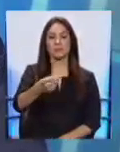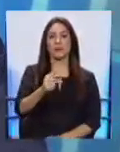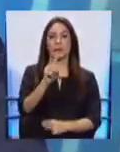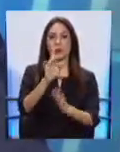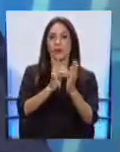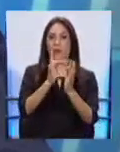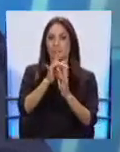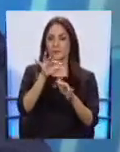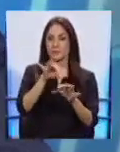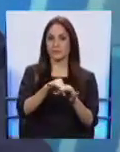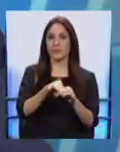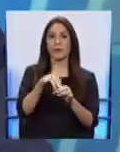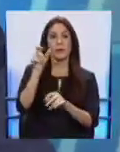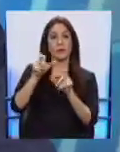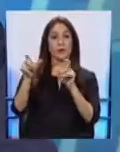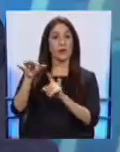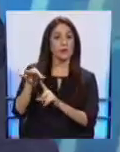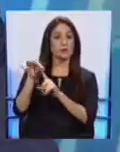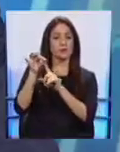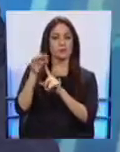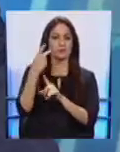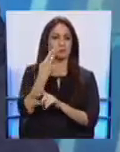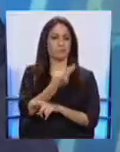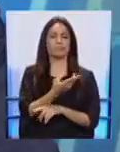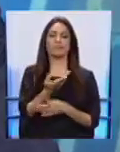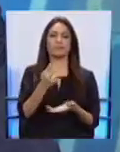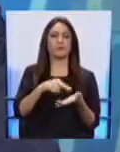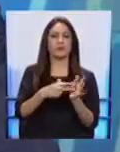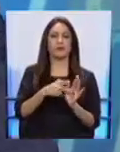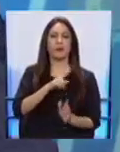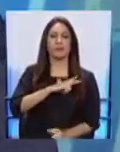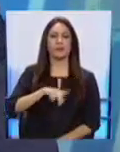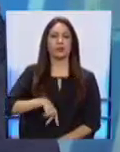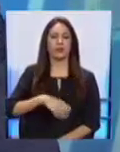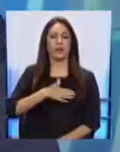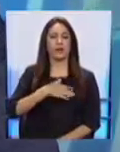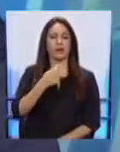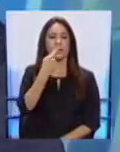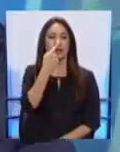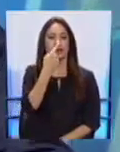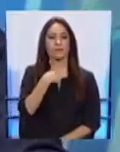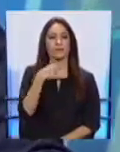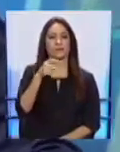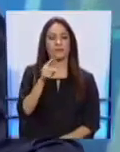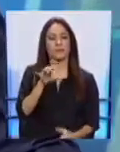electoral. Especialistas indican que esto responde a intereses personales y no al de las mayorías.